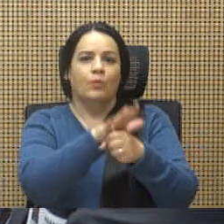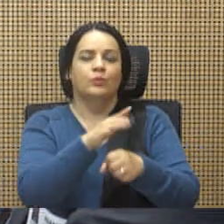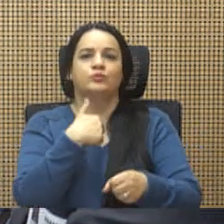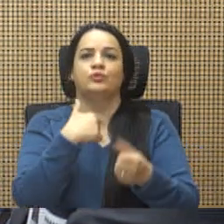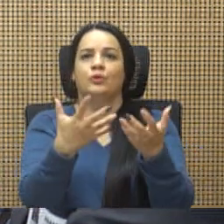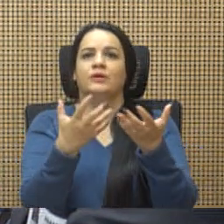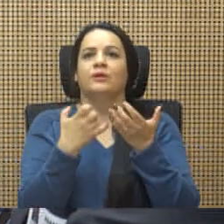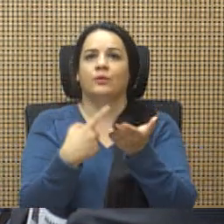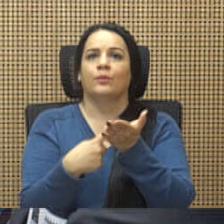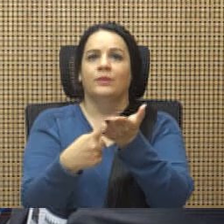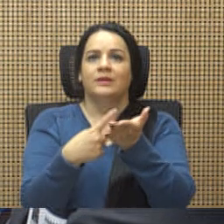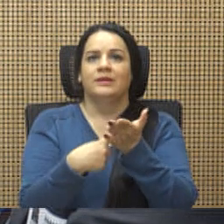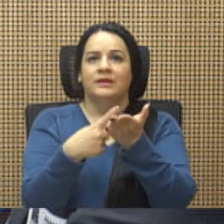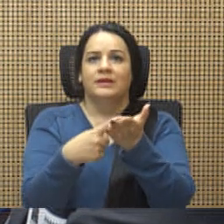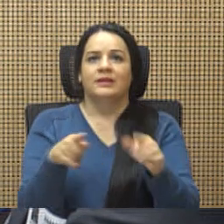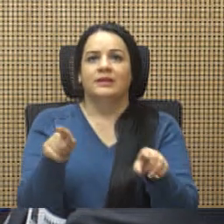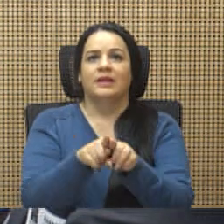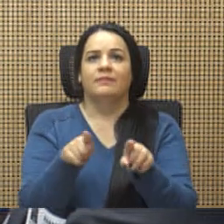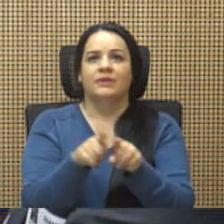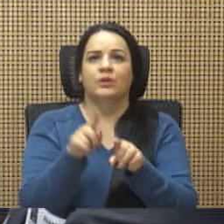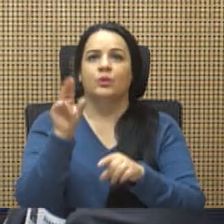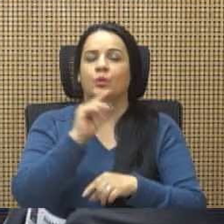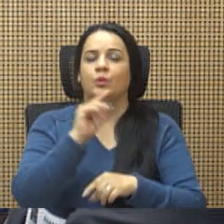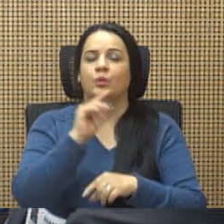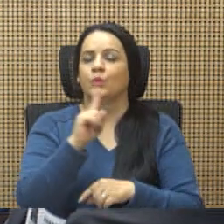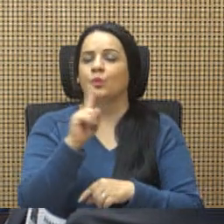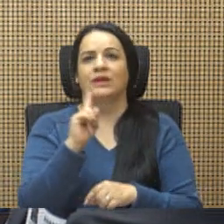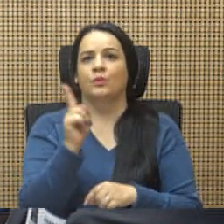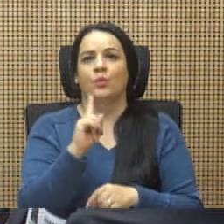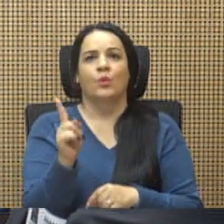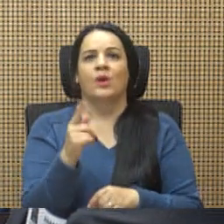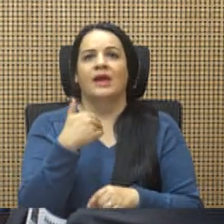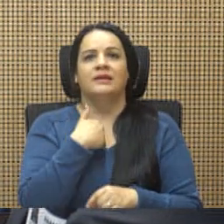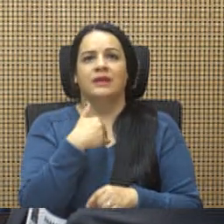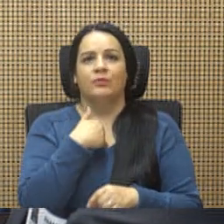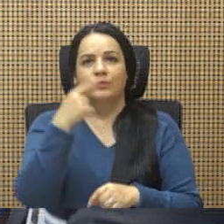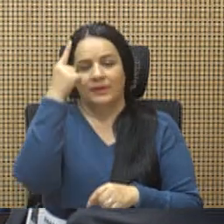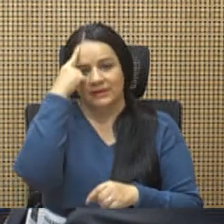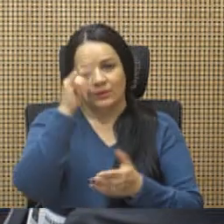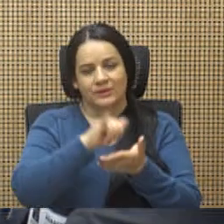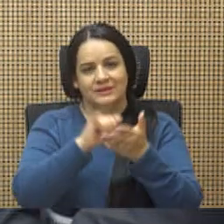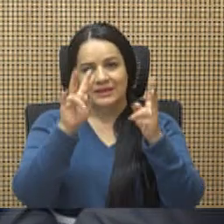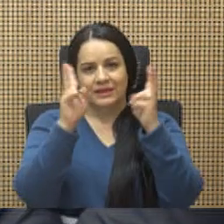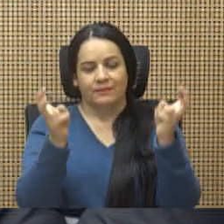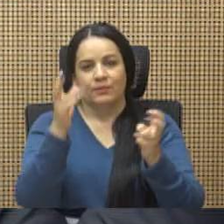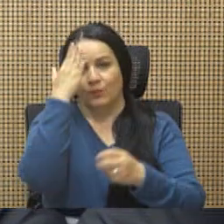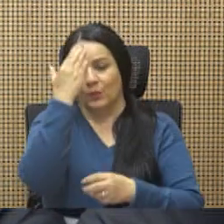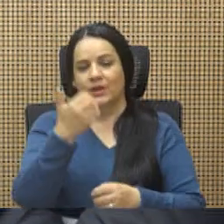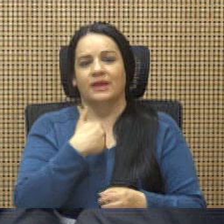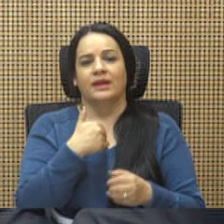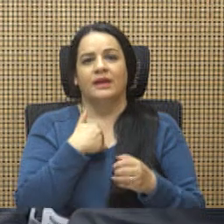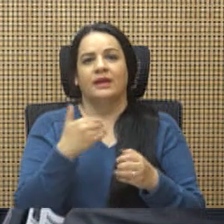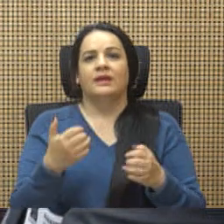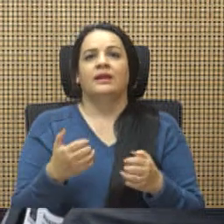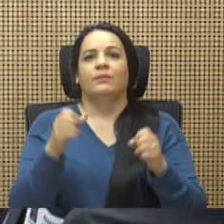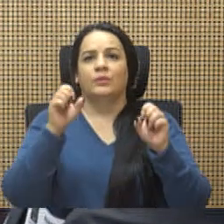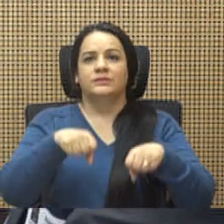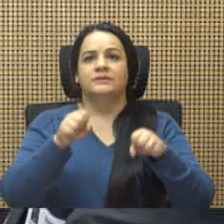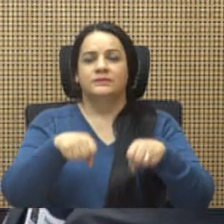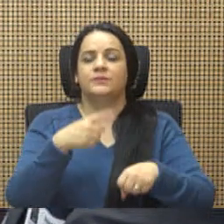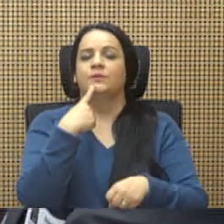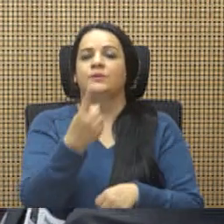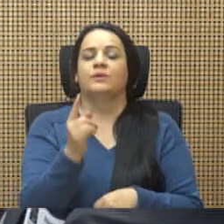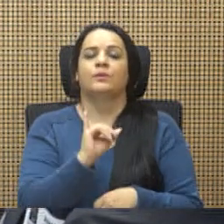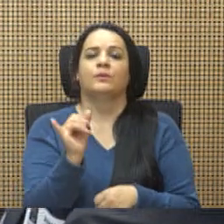comentarles que incluso No es que no hayamos pensado en este tema Porque existe la posibilidad y lo digo como